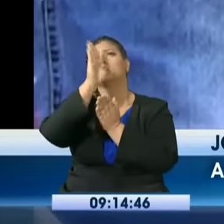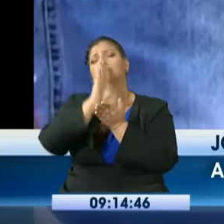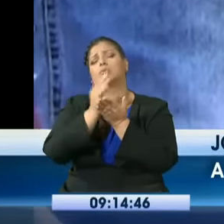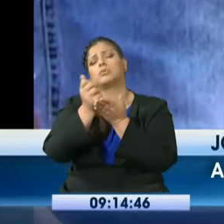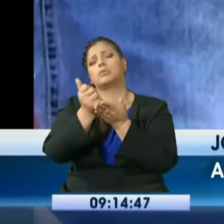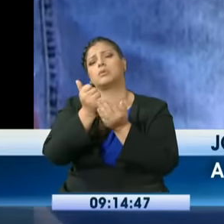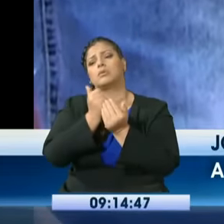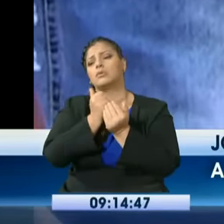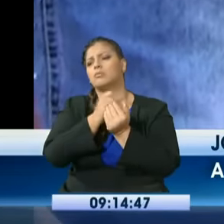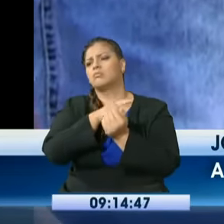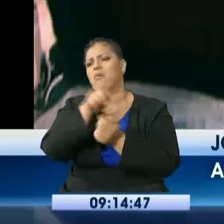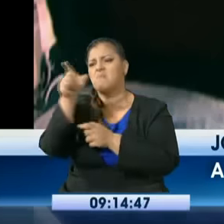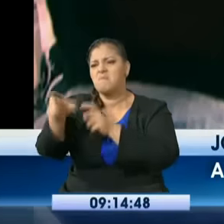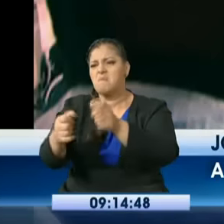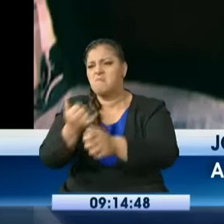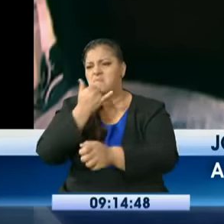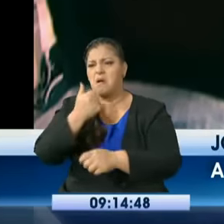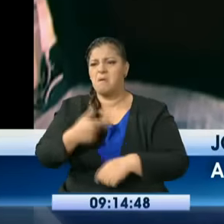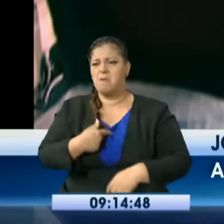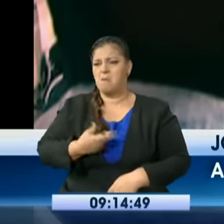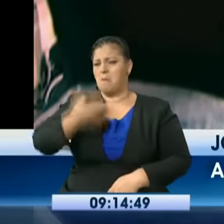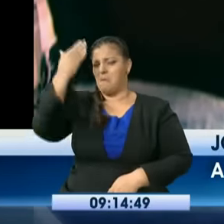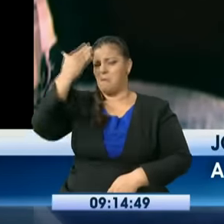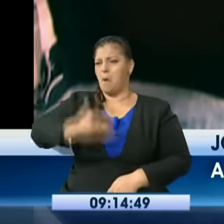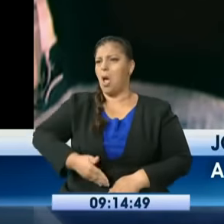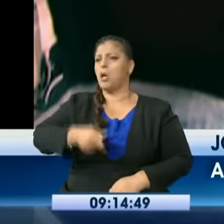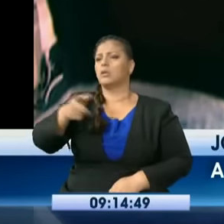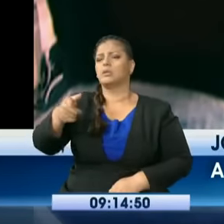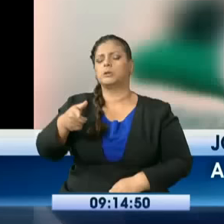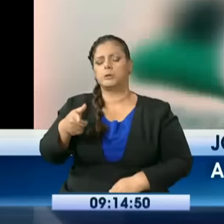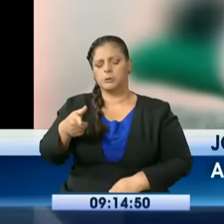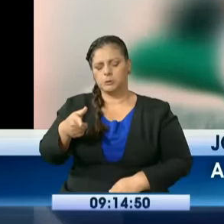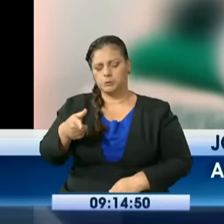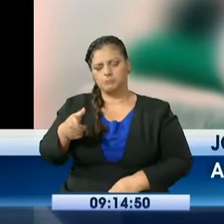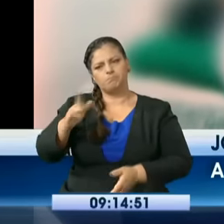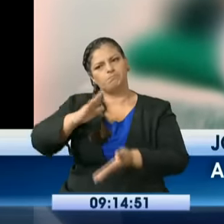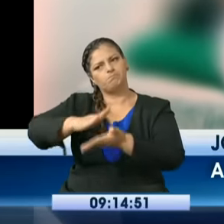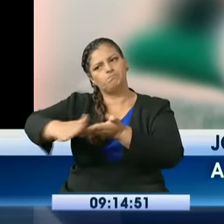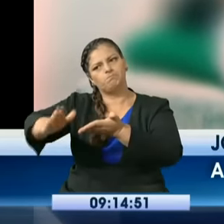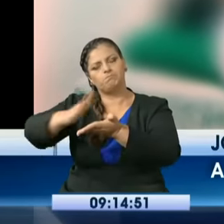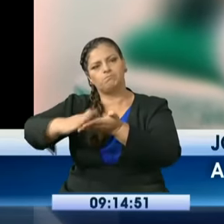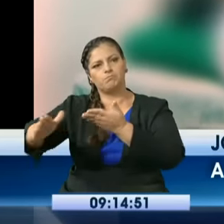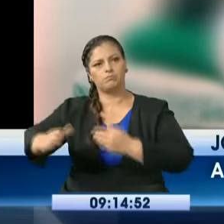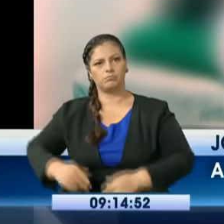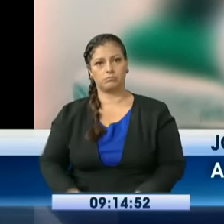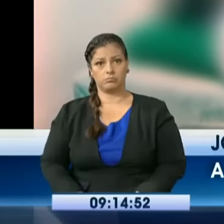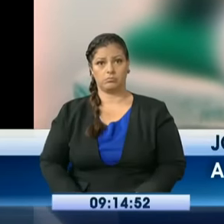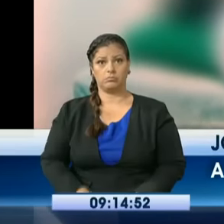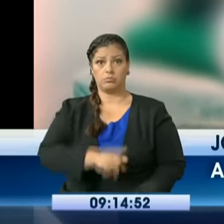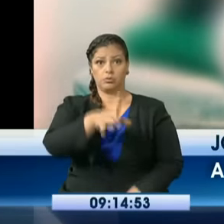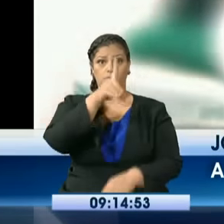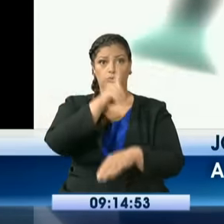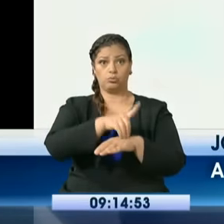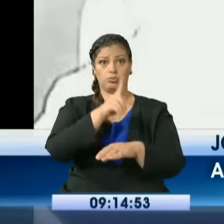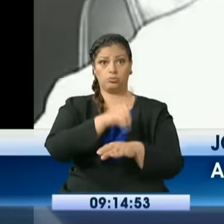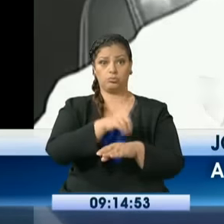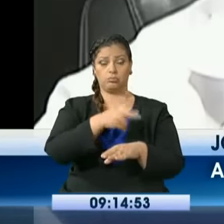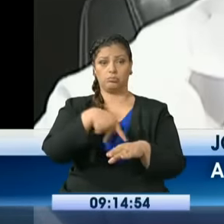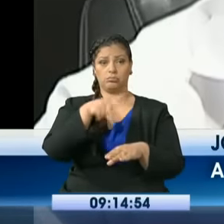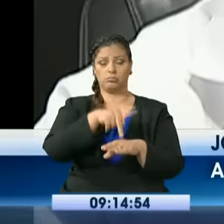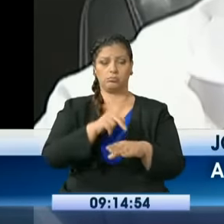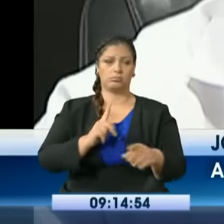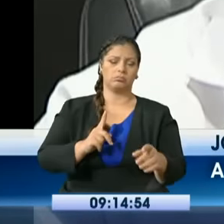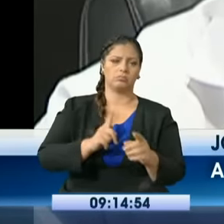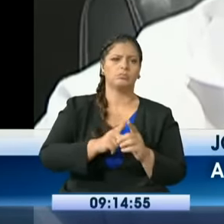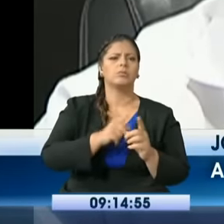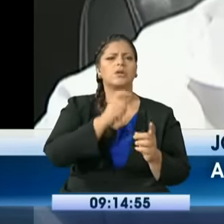los que me hicieron daño. Visitamos a un urólogo quien dio a conocer cuáles son las opciones fisiológicas que tiene. Debe de por